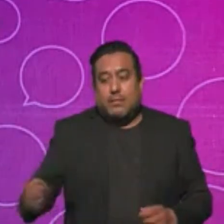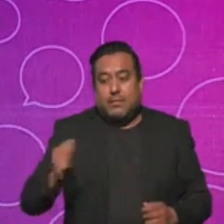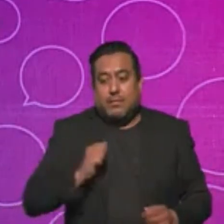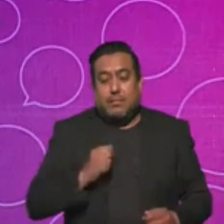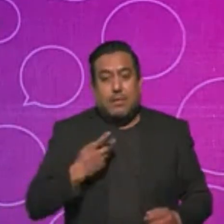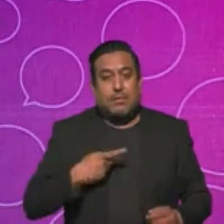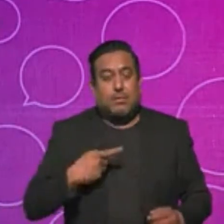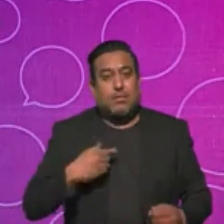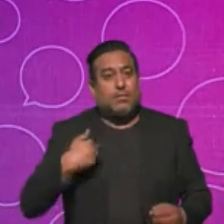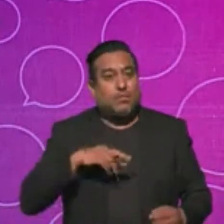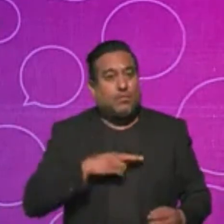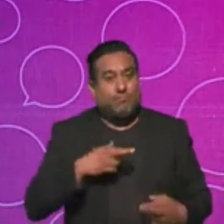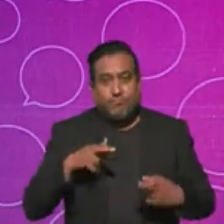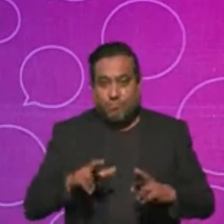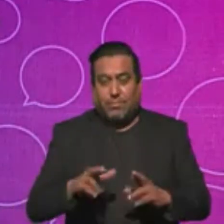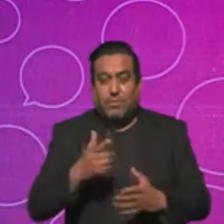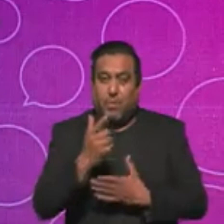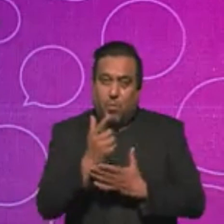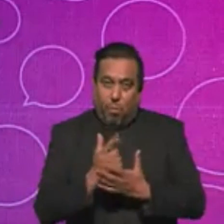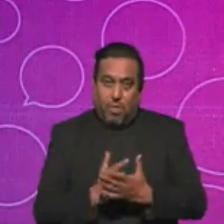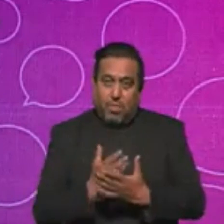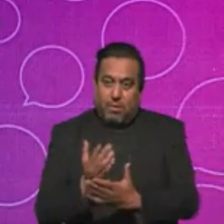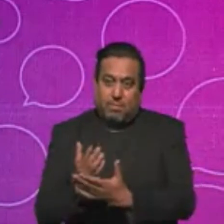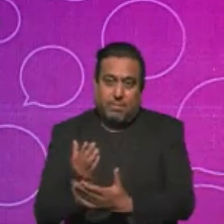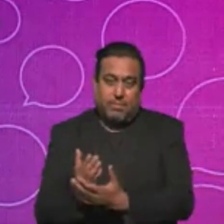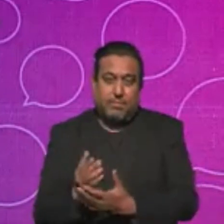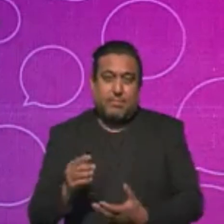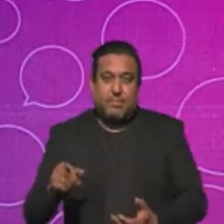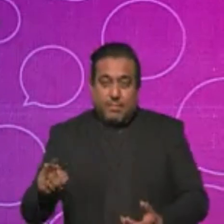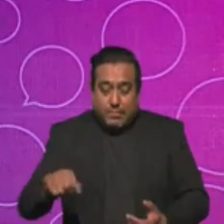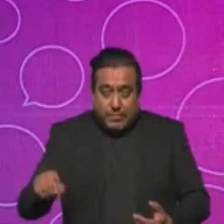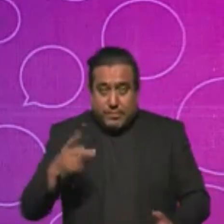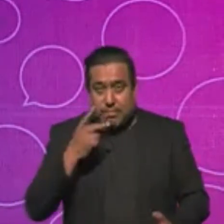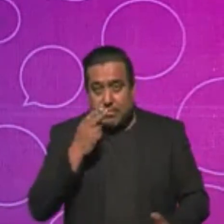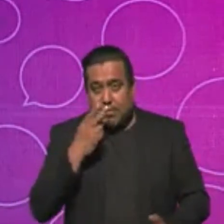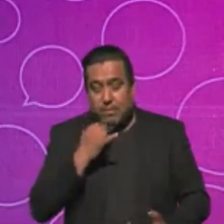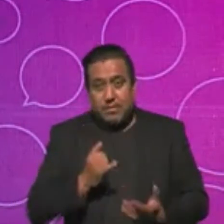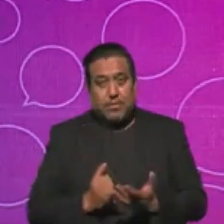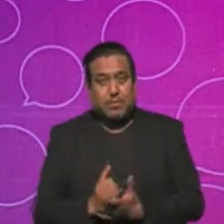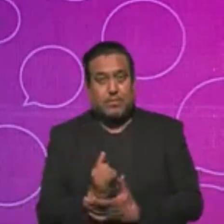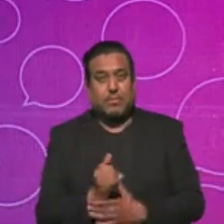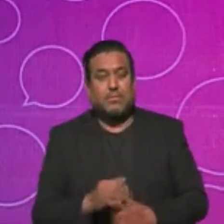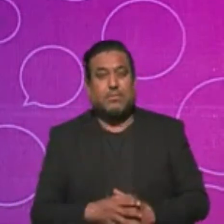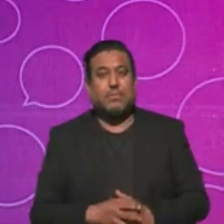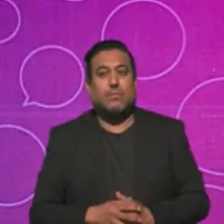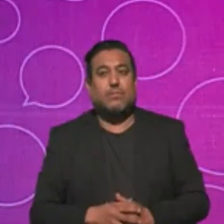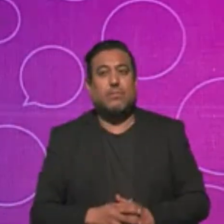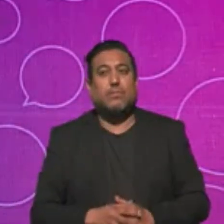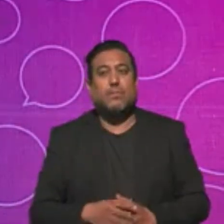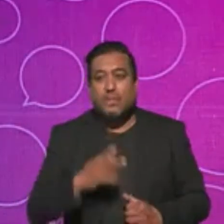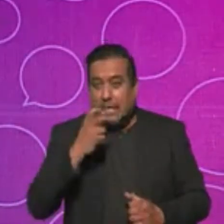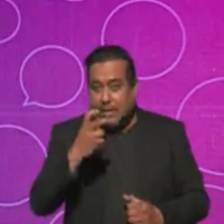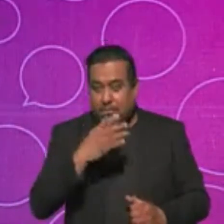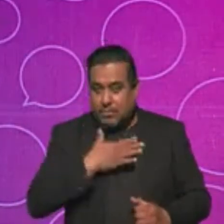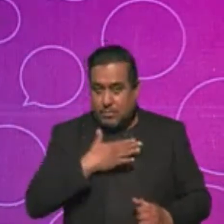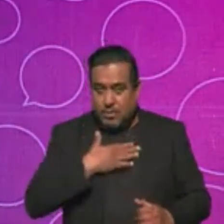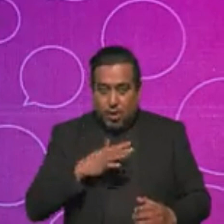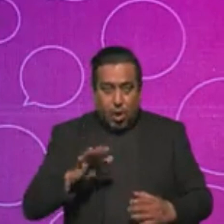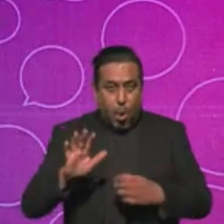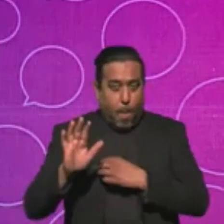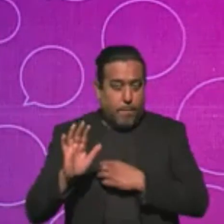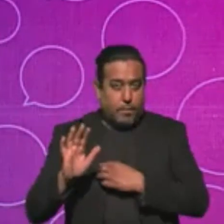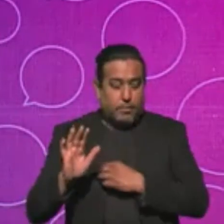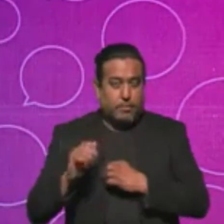y quienes debemos de de rendir cuentas para que esto sal a flote mi principal compromiso es